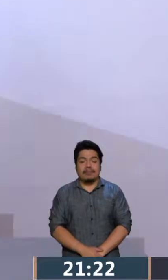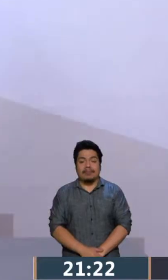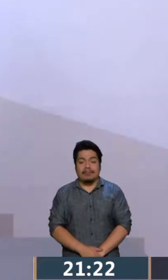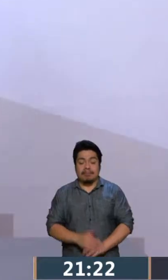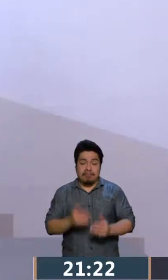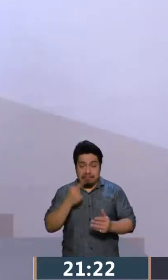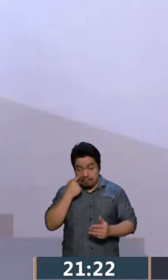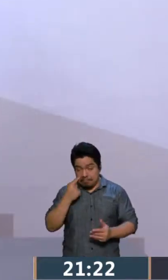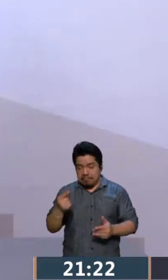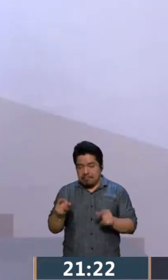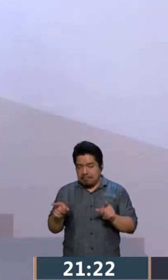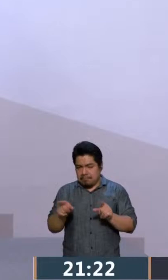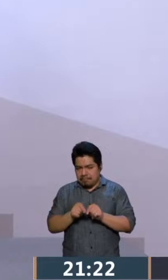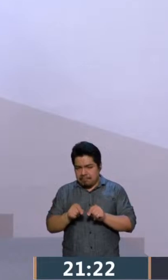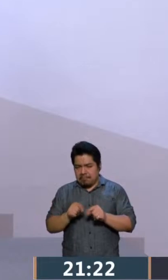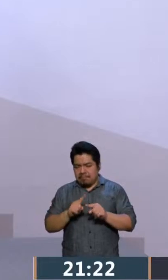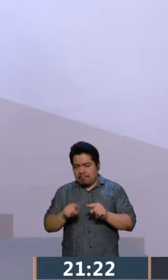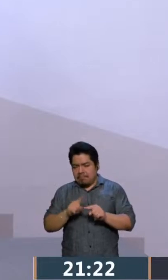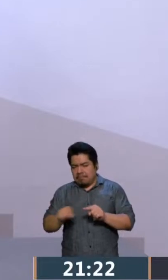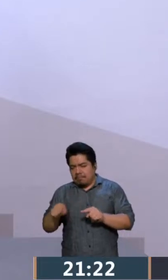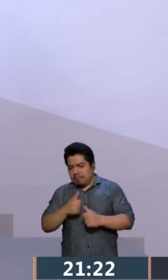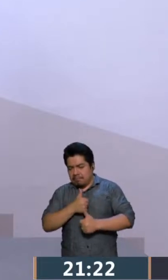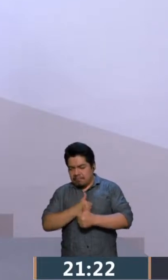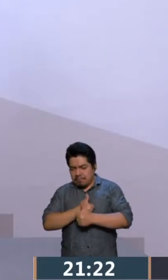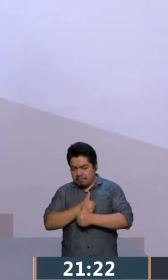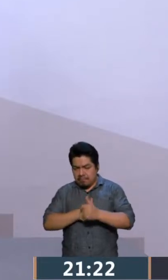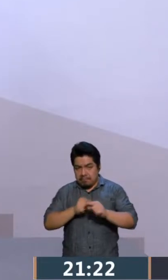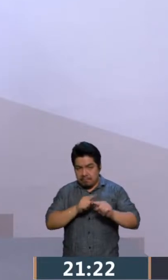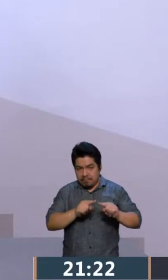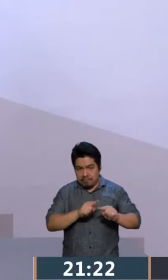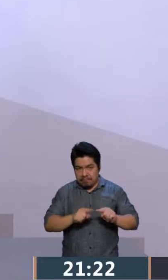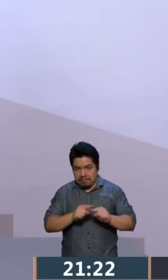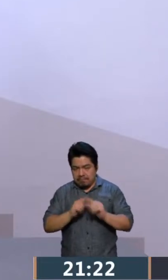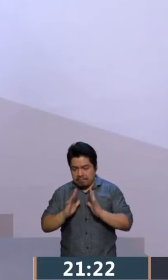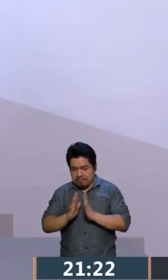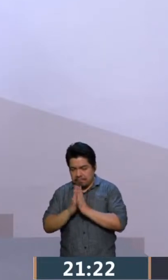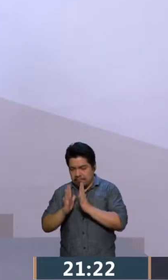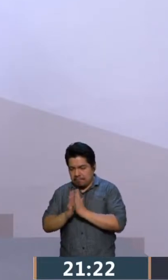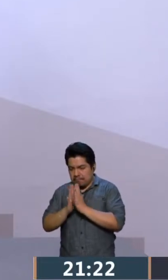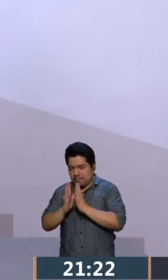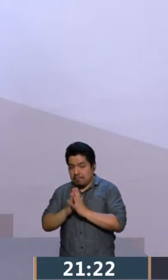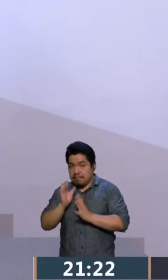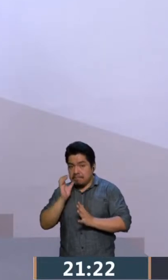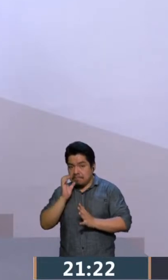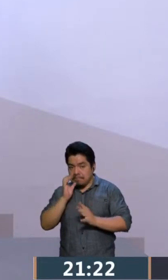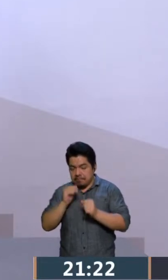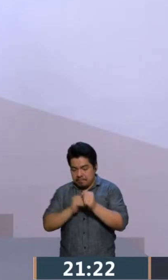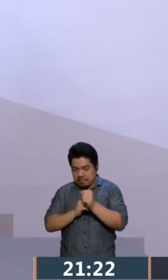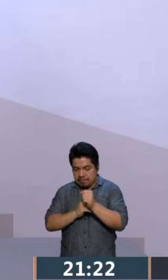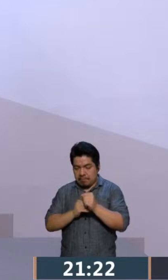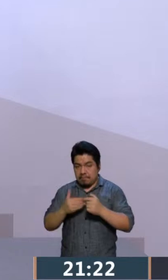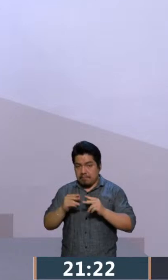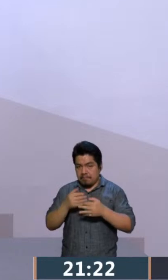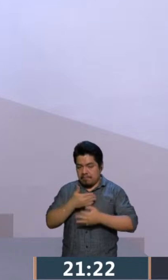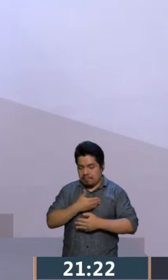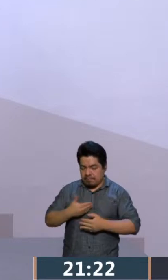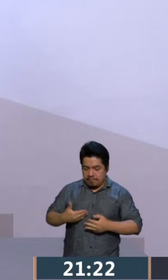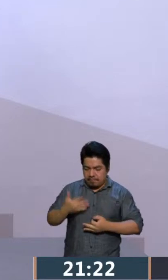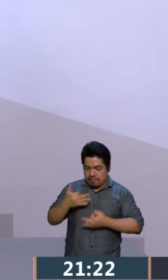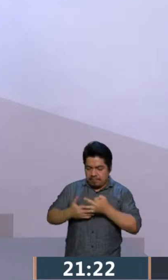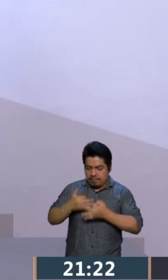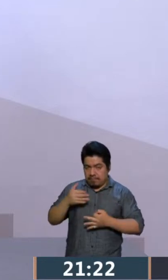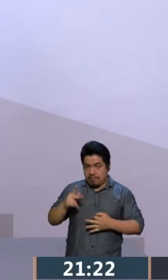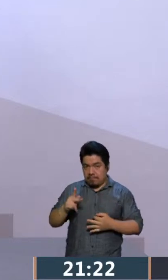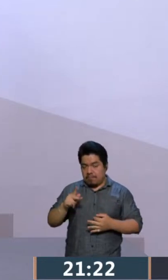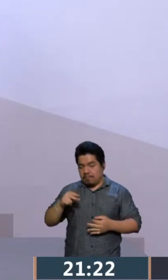Bueno, pues ahí tiene una breve descripción de las carreras de estos personajes que participaron en esta cena convocada por la ministra presidenta de la Suprema Corte de